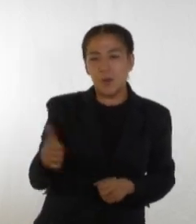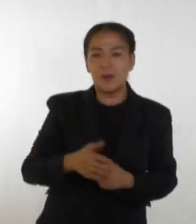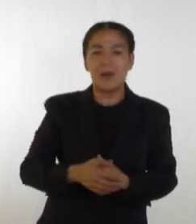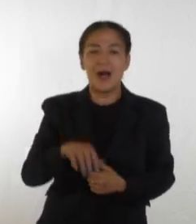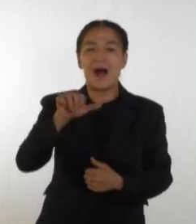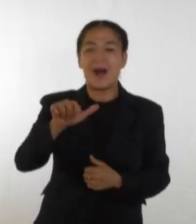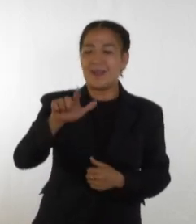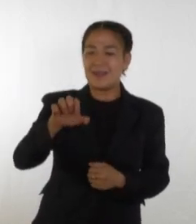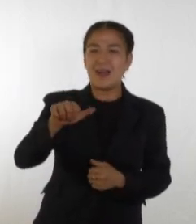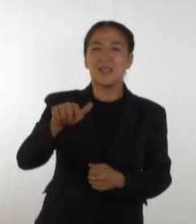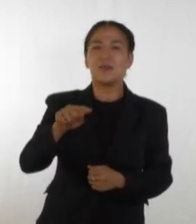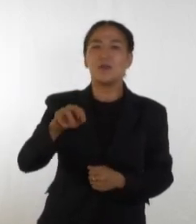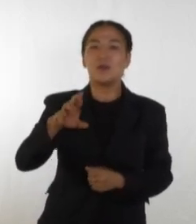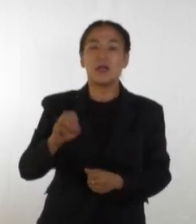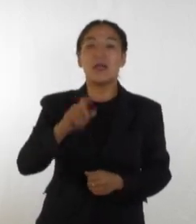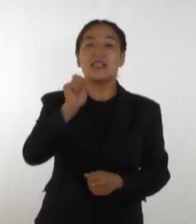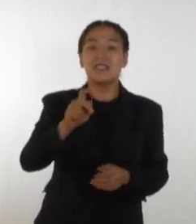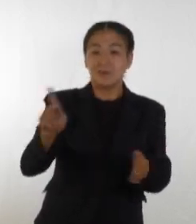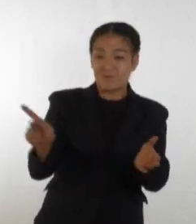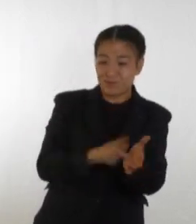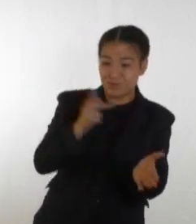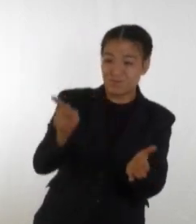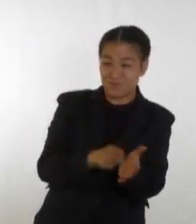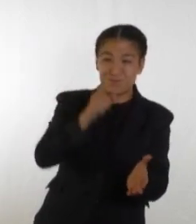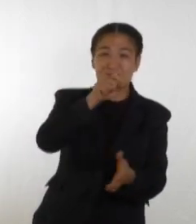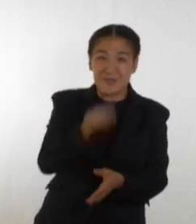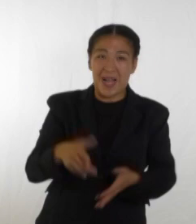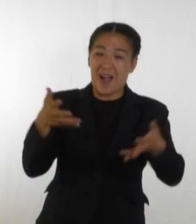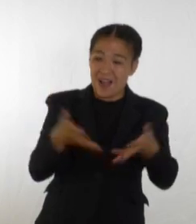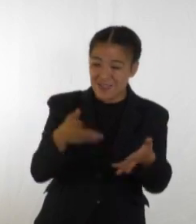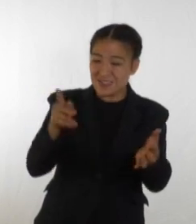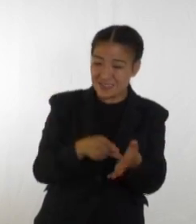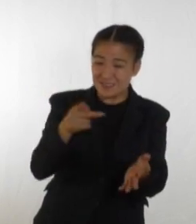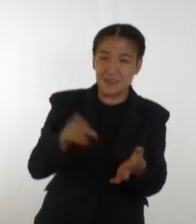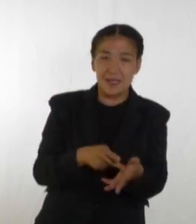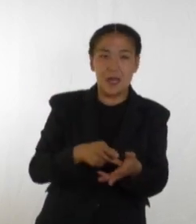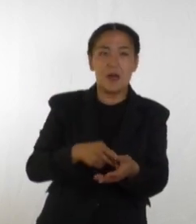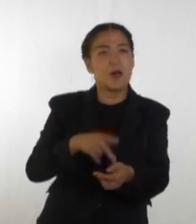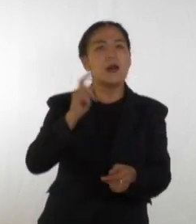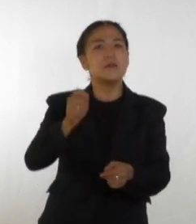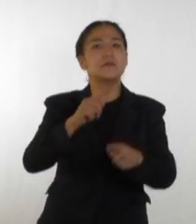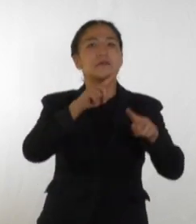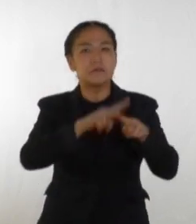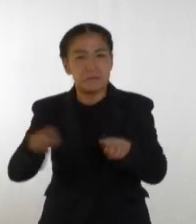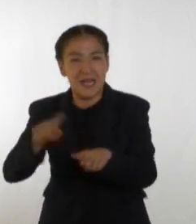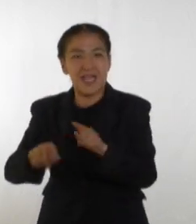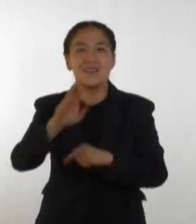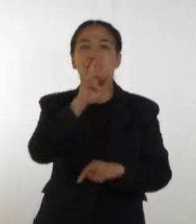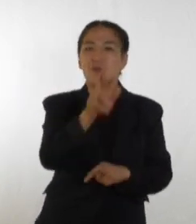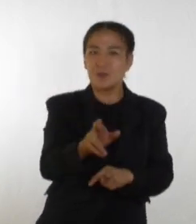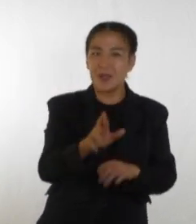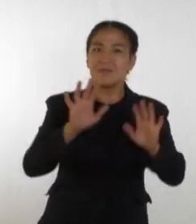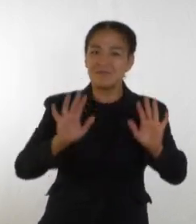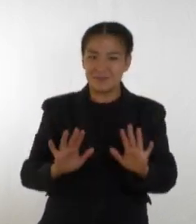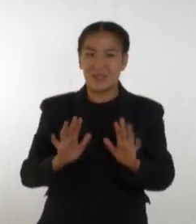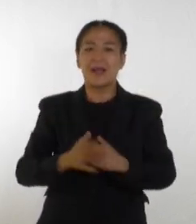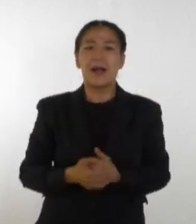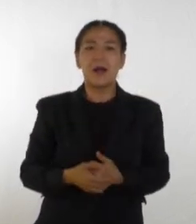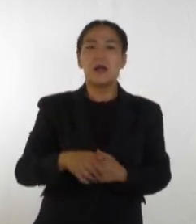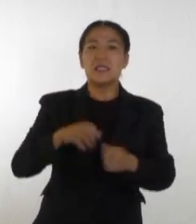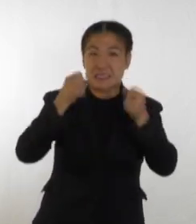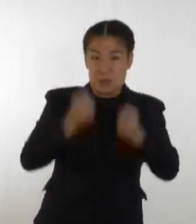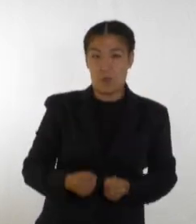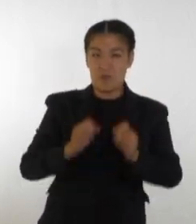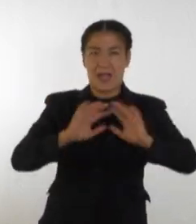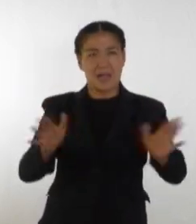también están los experimentos aleatorios, que son los que al repetirlos en las mismas condiciones pueden dar lugar a varios resultados diferentes.